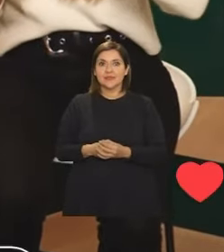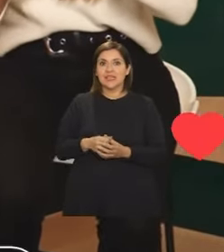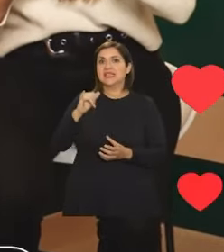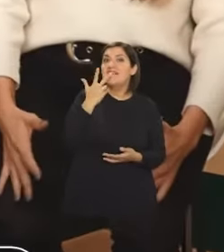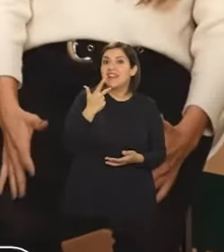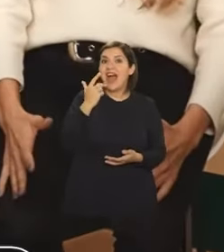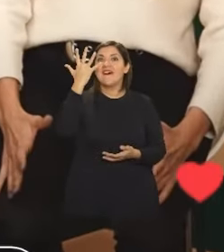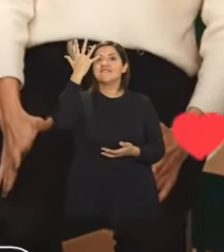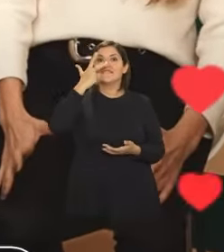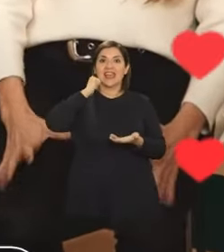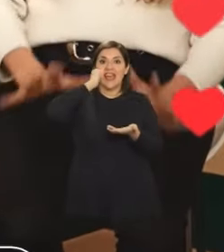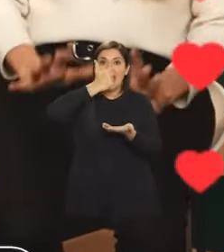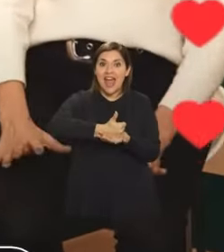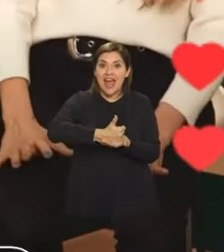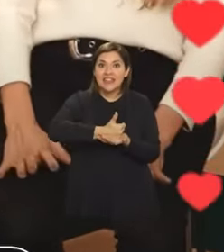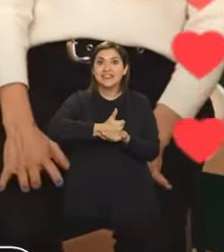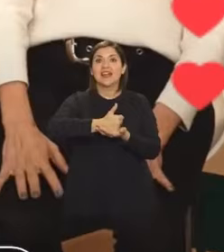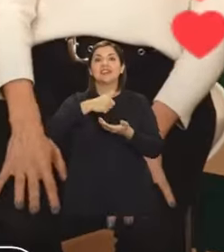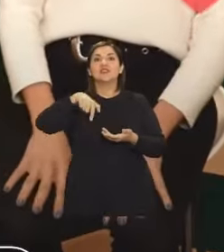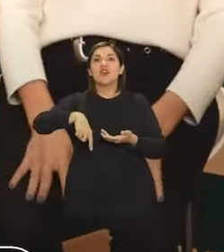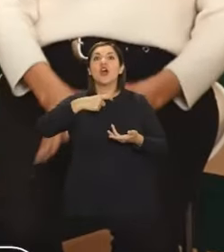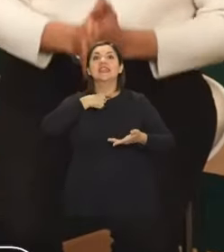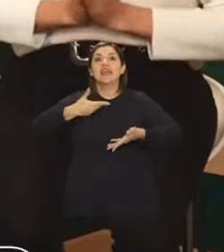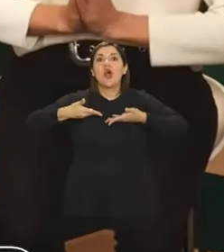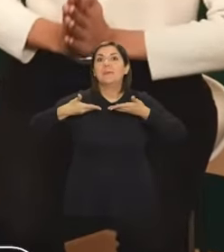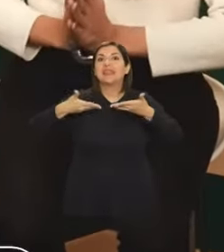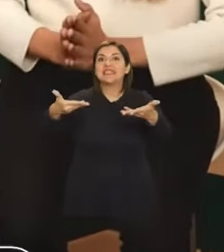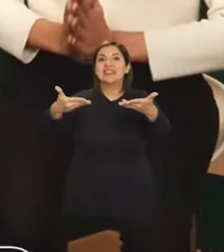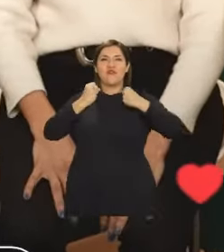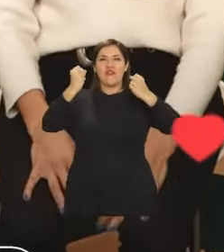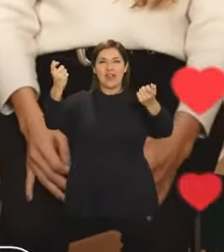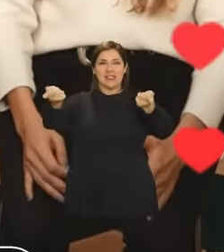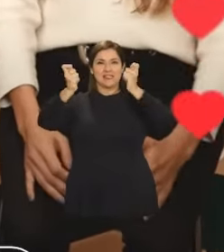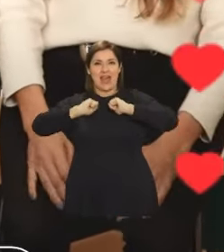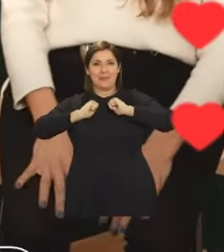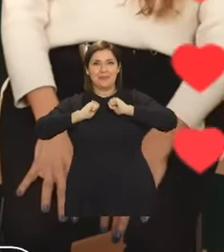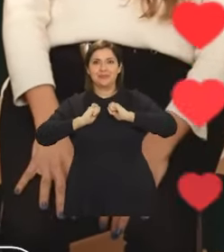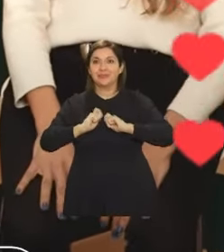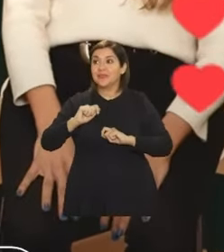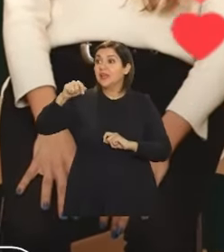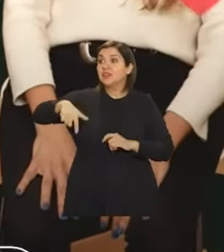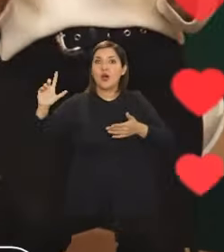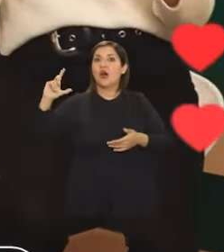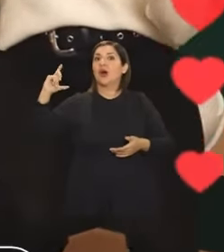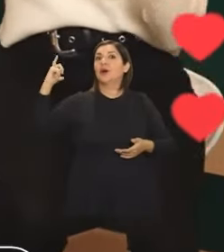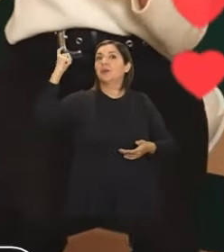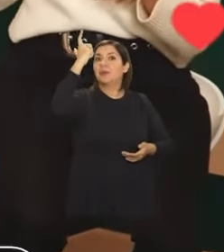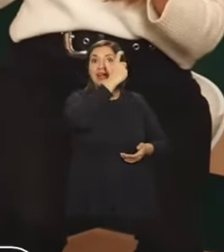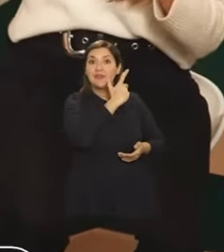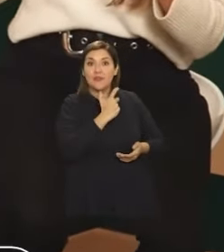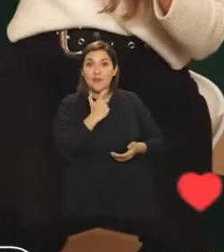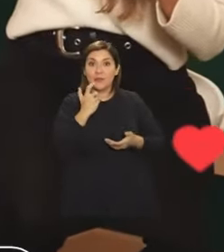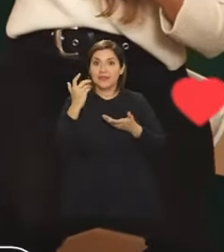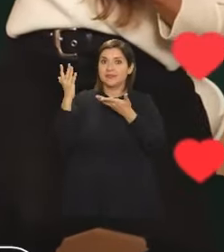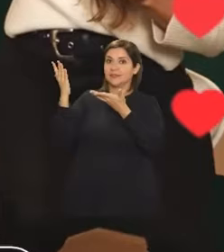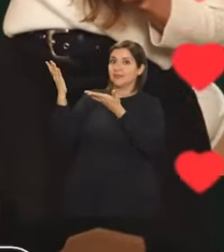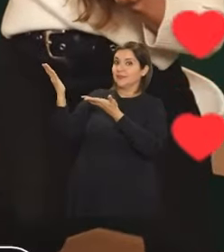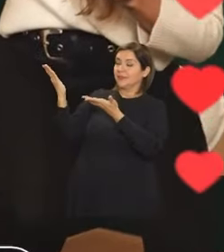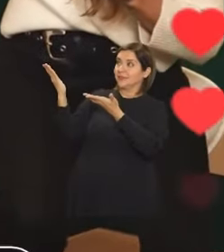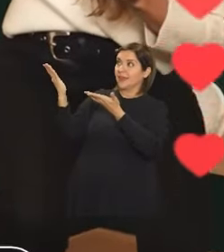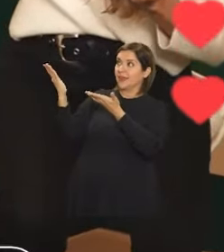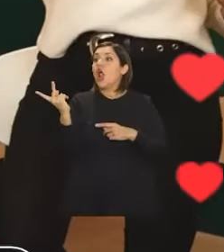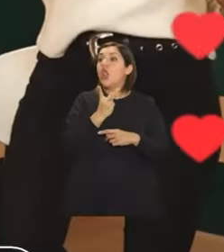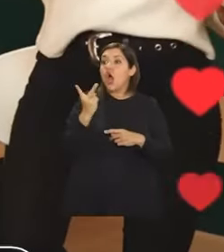ais vengo a presentar algo nuevo vamos todavía o sea este es el lanzamiento humor